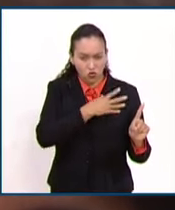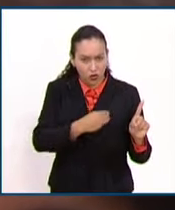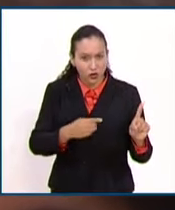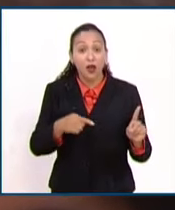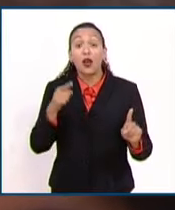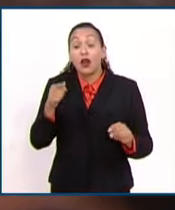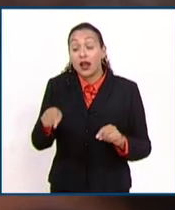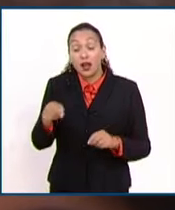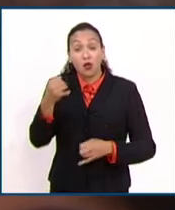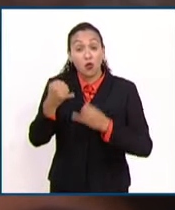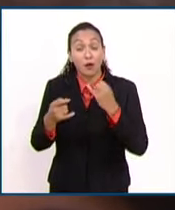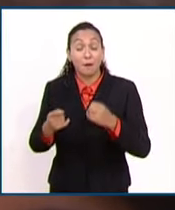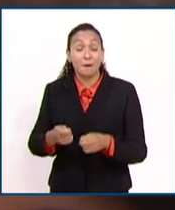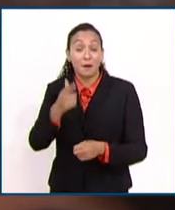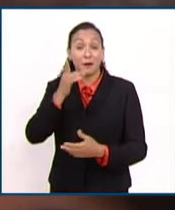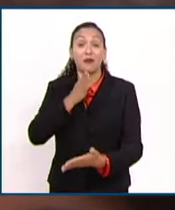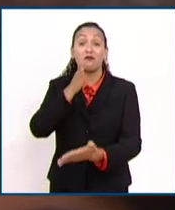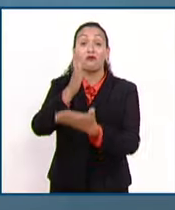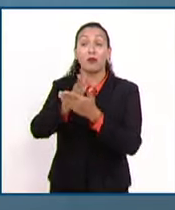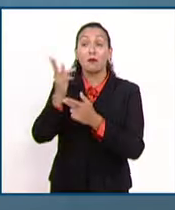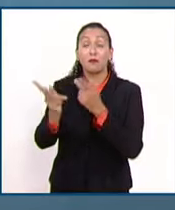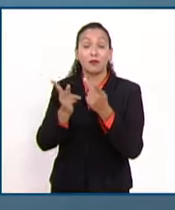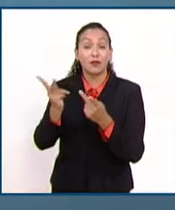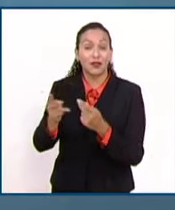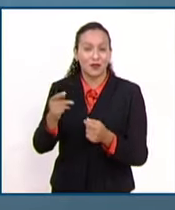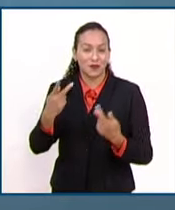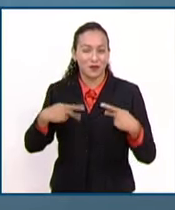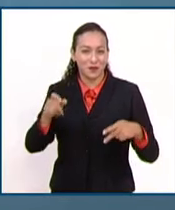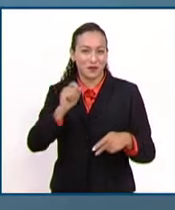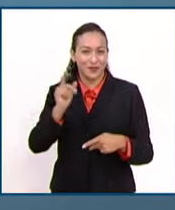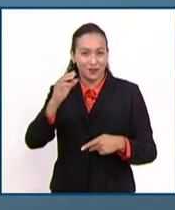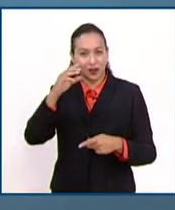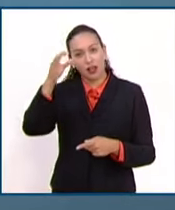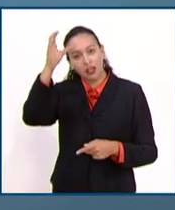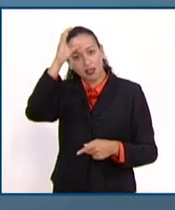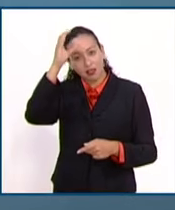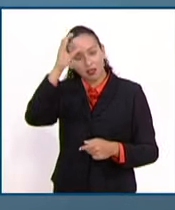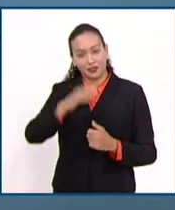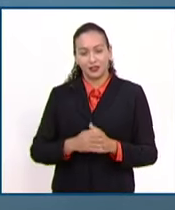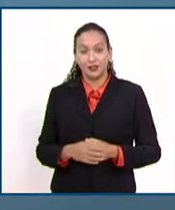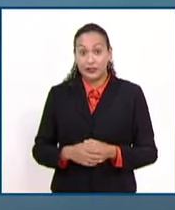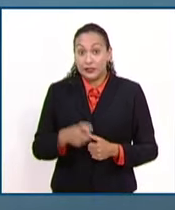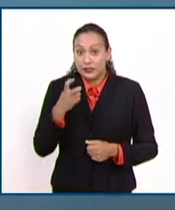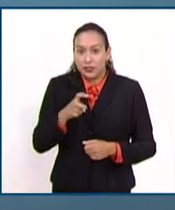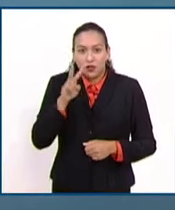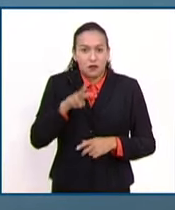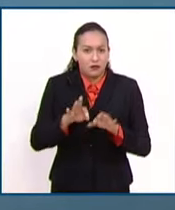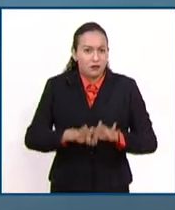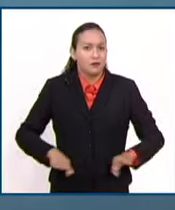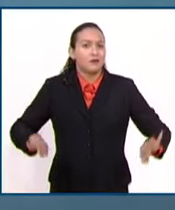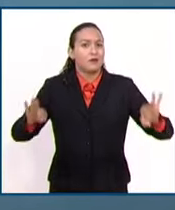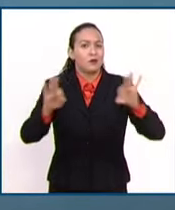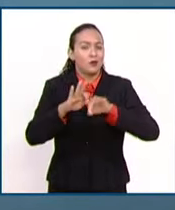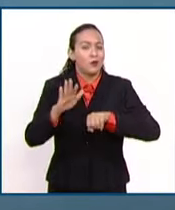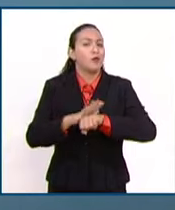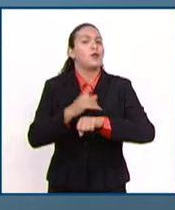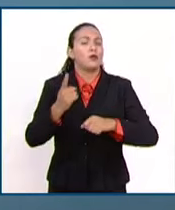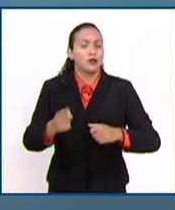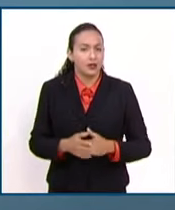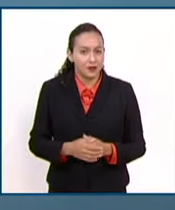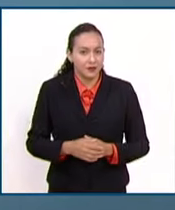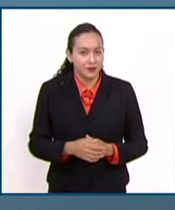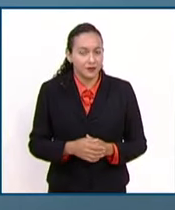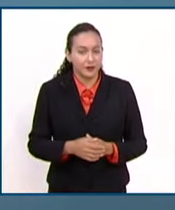por primera vez al conocimiento científico. Este asunto fue extraordinariamente importante por la sencilla razón